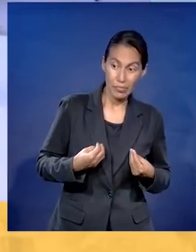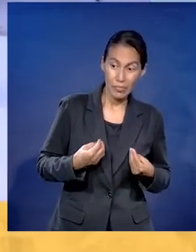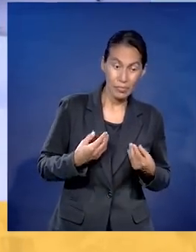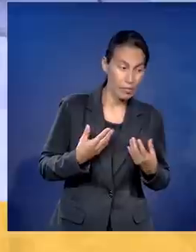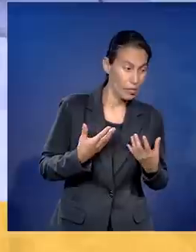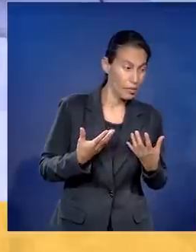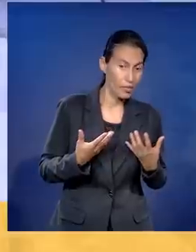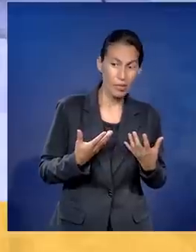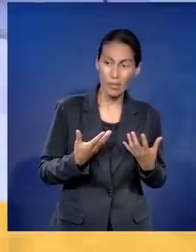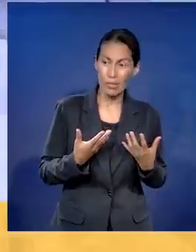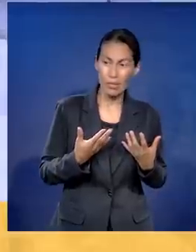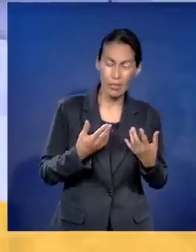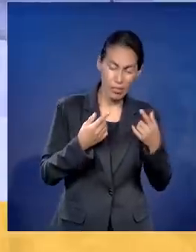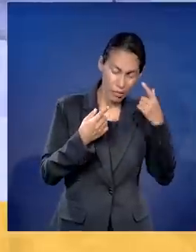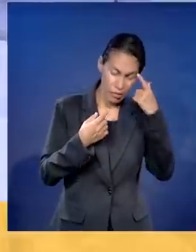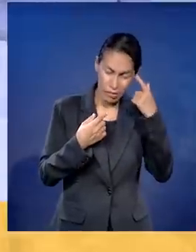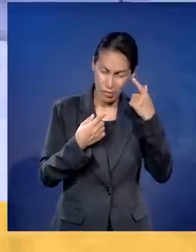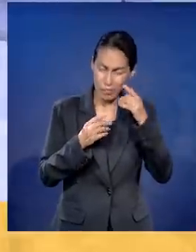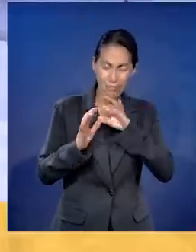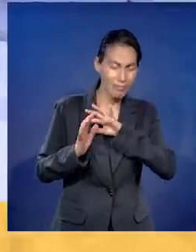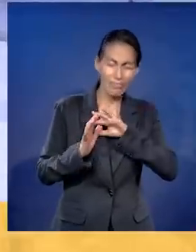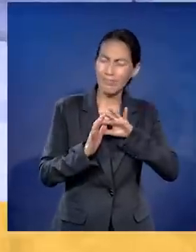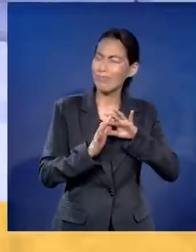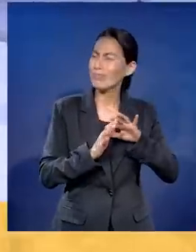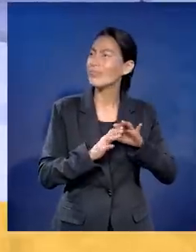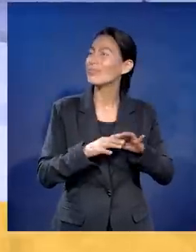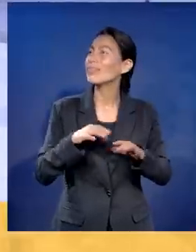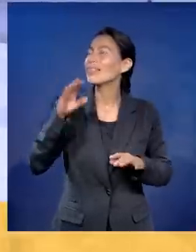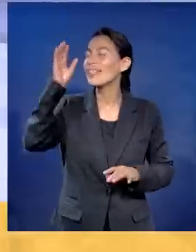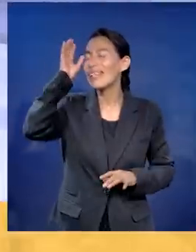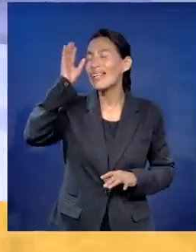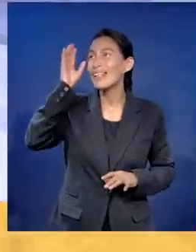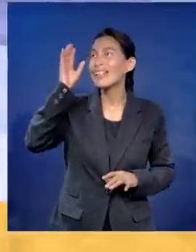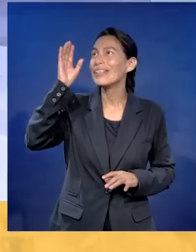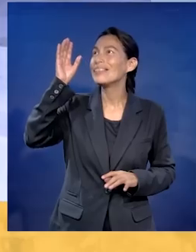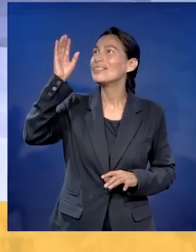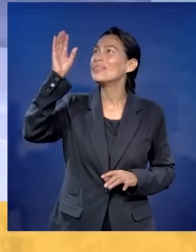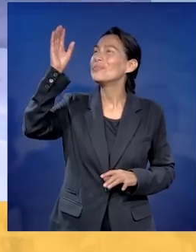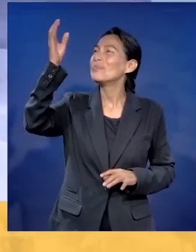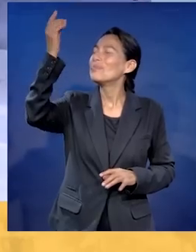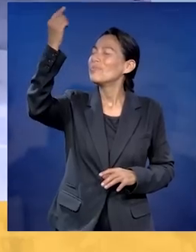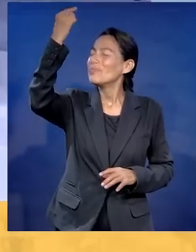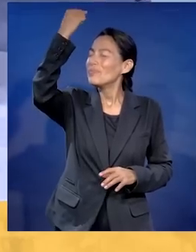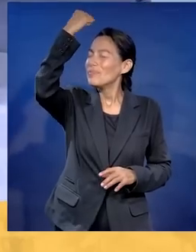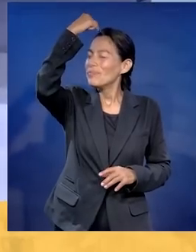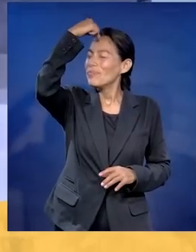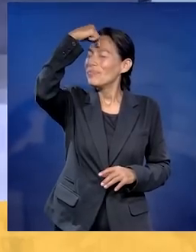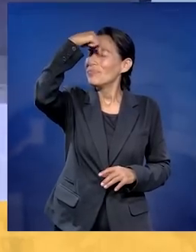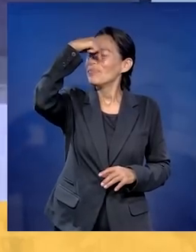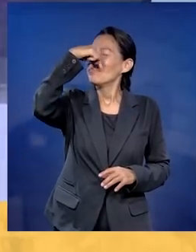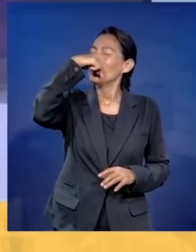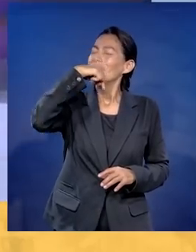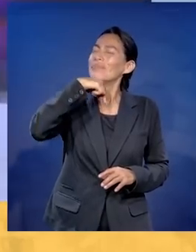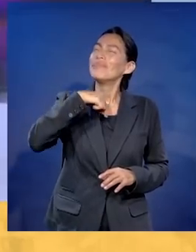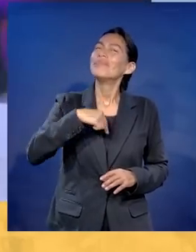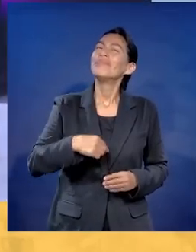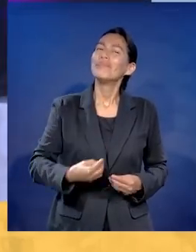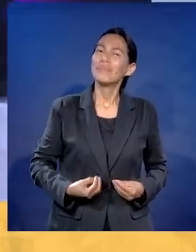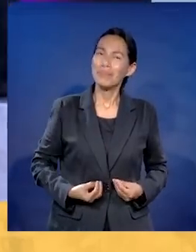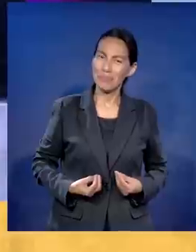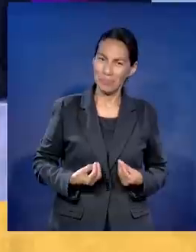ya no vivo yo más vive Cristo en